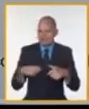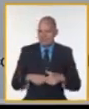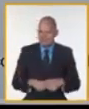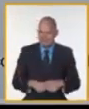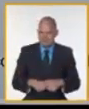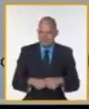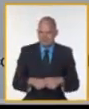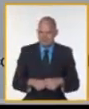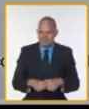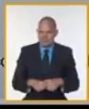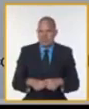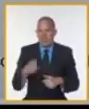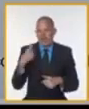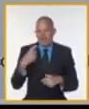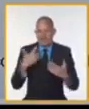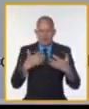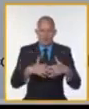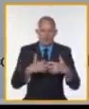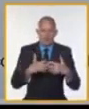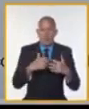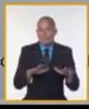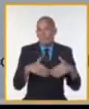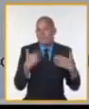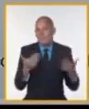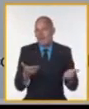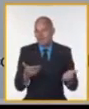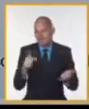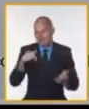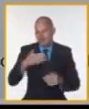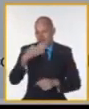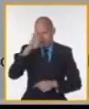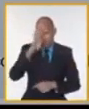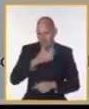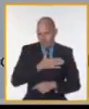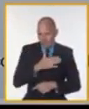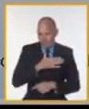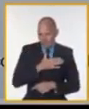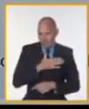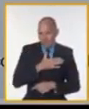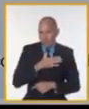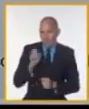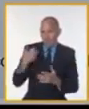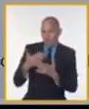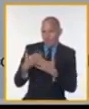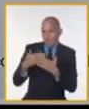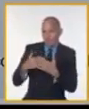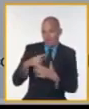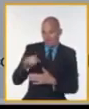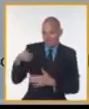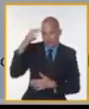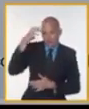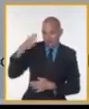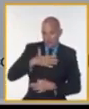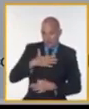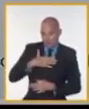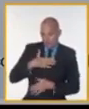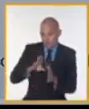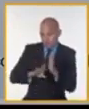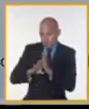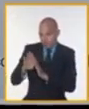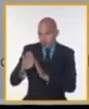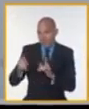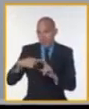el incremento de la producción nacional, el desarrollo del sistema empresarial y el perfeccionamiento de la forma de gestión no